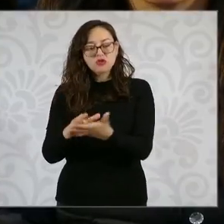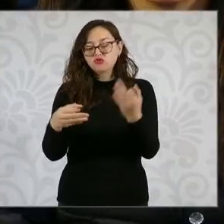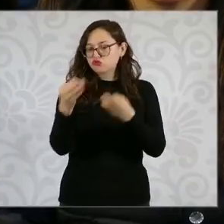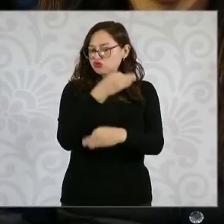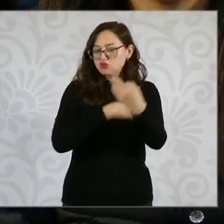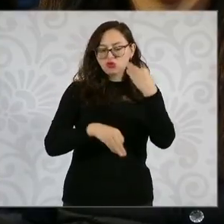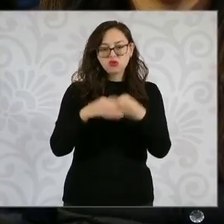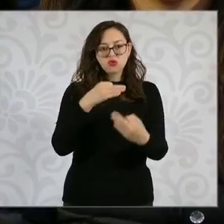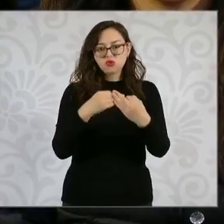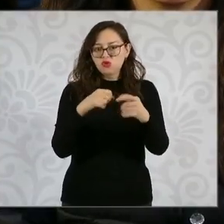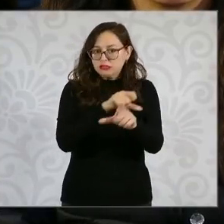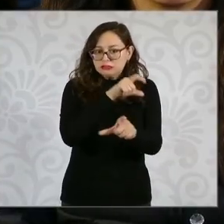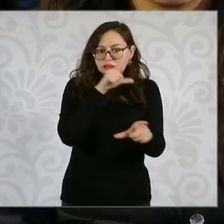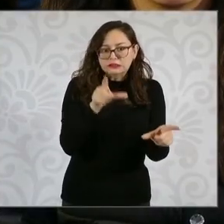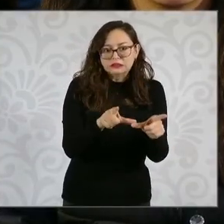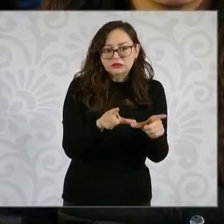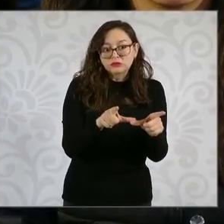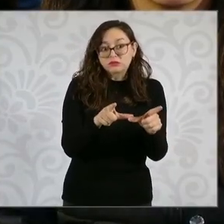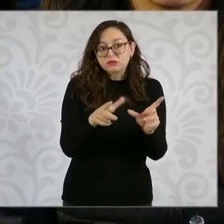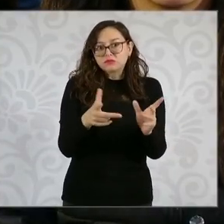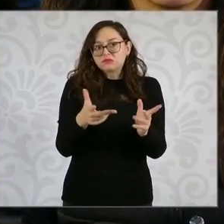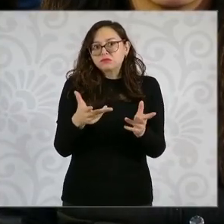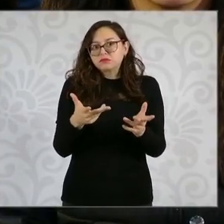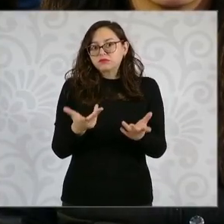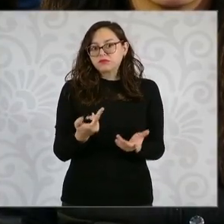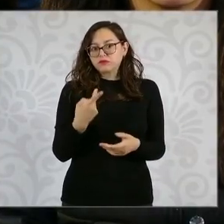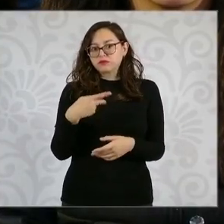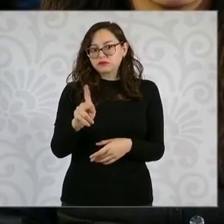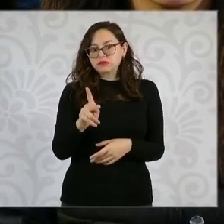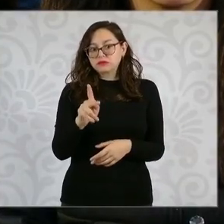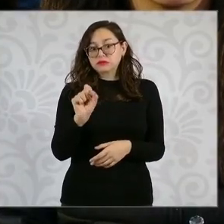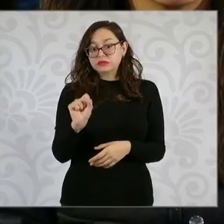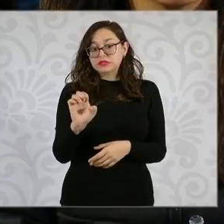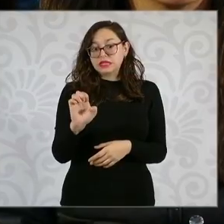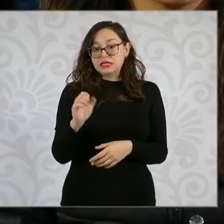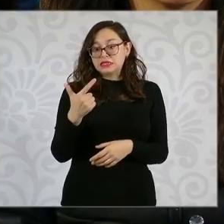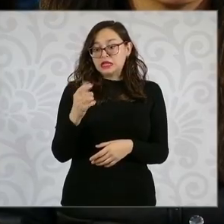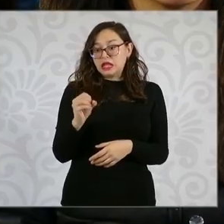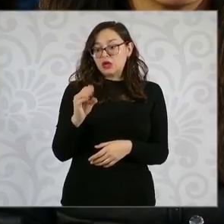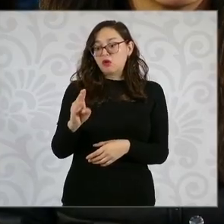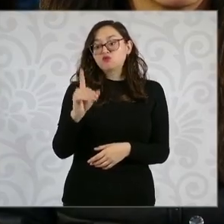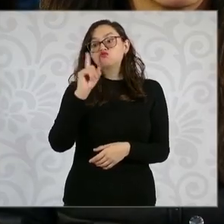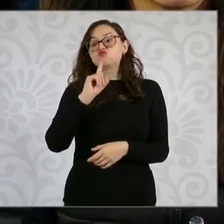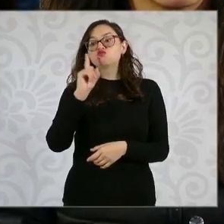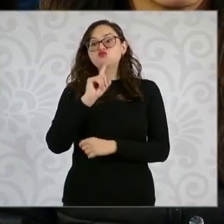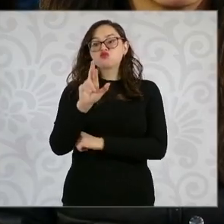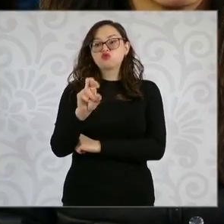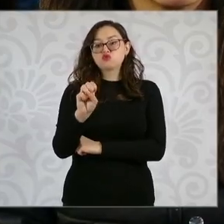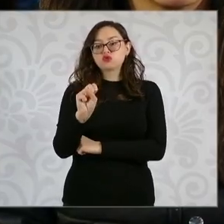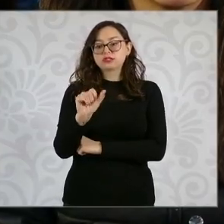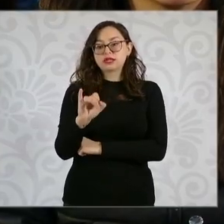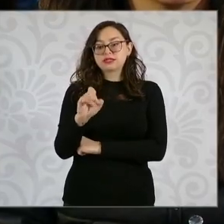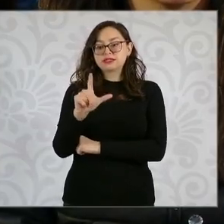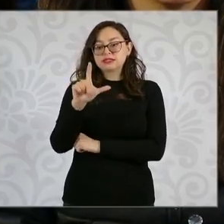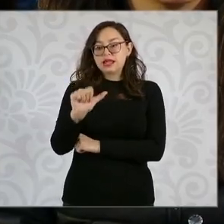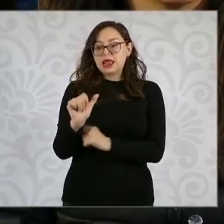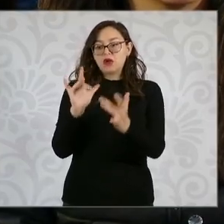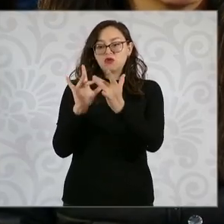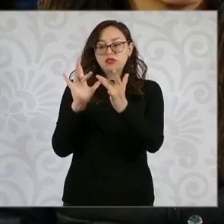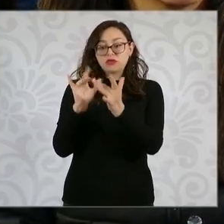elección, saber si a través de la Secretaría de Gobernación, Rosa Isela, y este contacto que tiene justamente con el